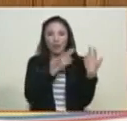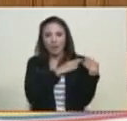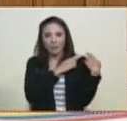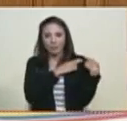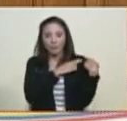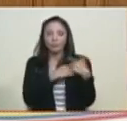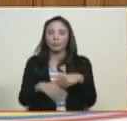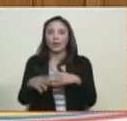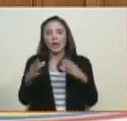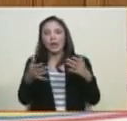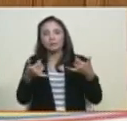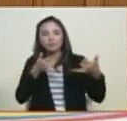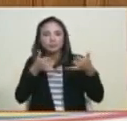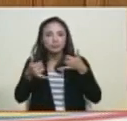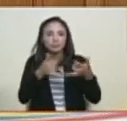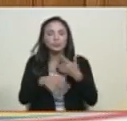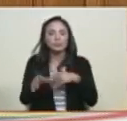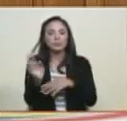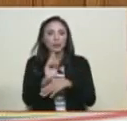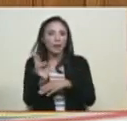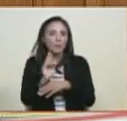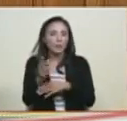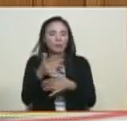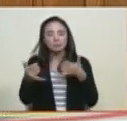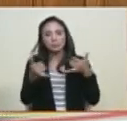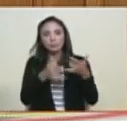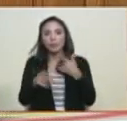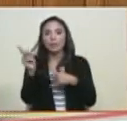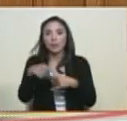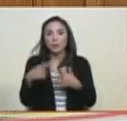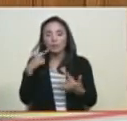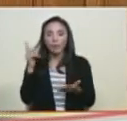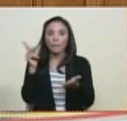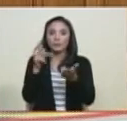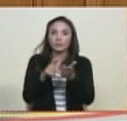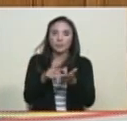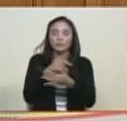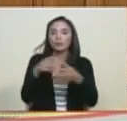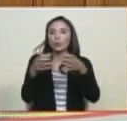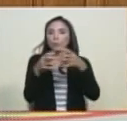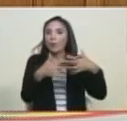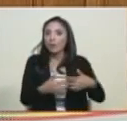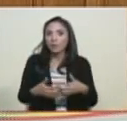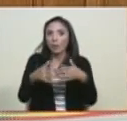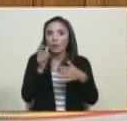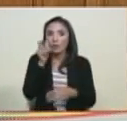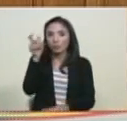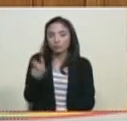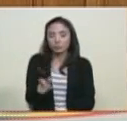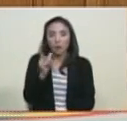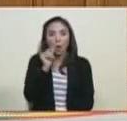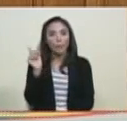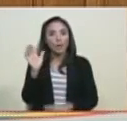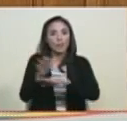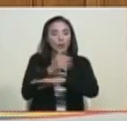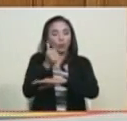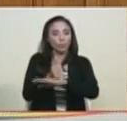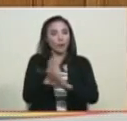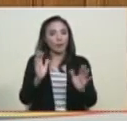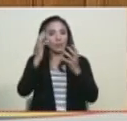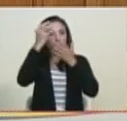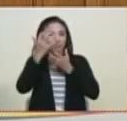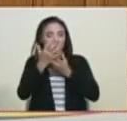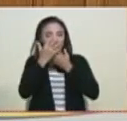se encuentra también muy clara la participación desde el estado de la Florida de este asesino, criminal y